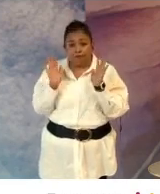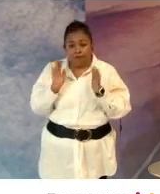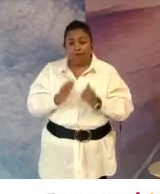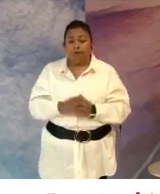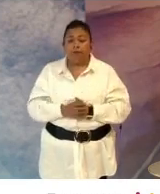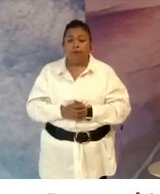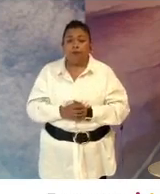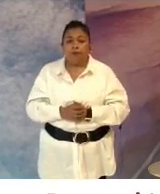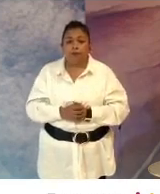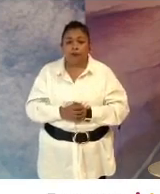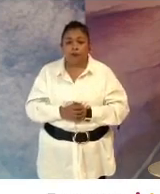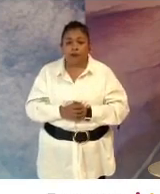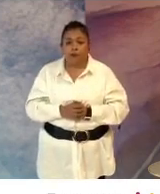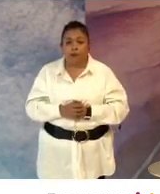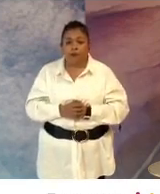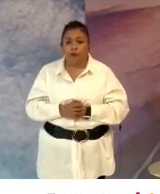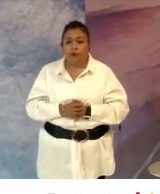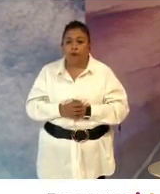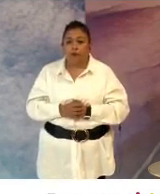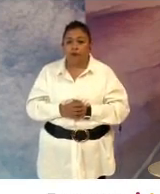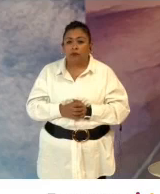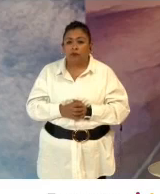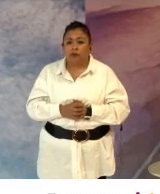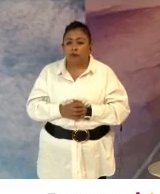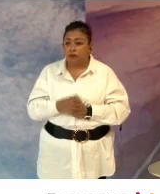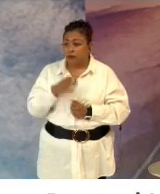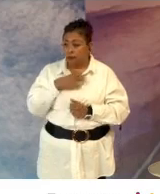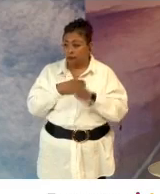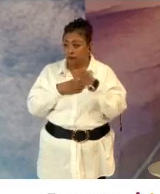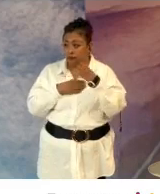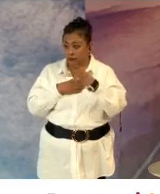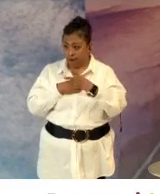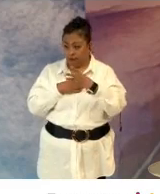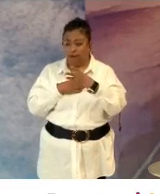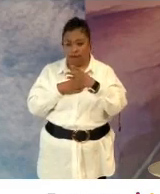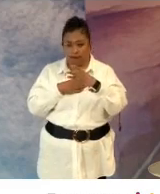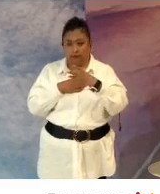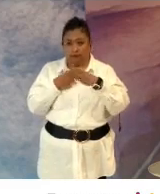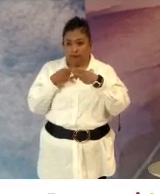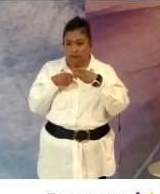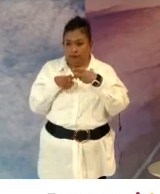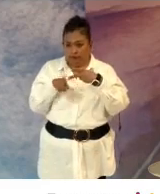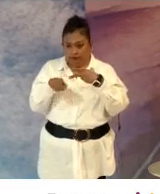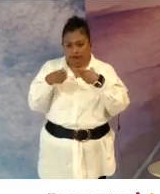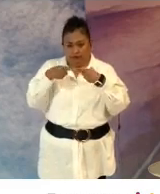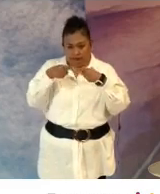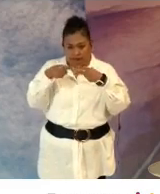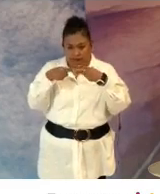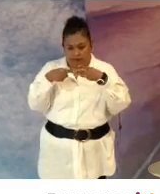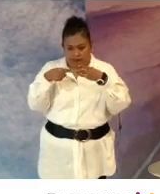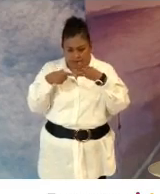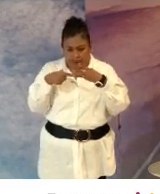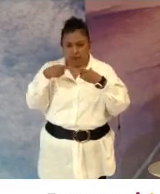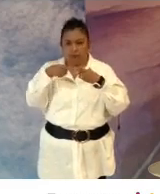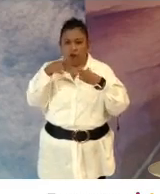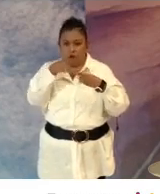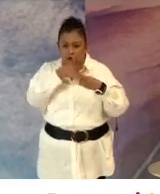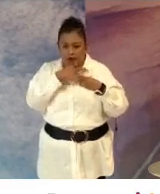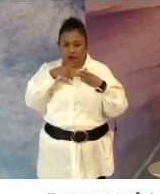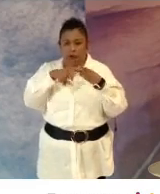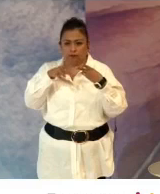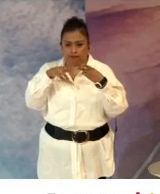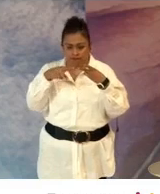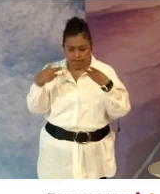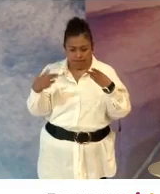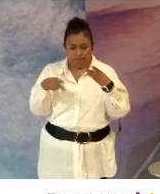Entonces, aquí tendríamos tres puntos de inicio poderosos: el corazón, las